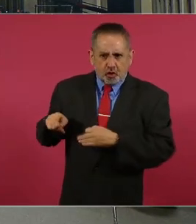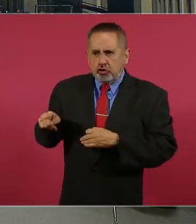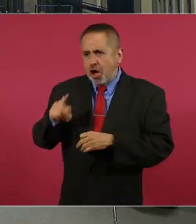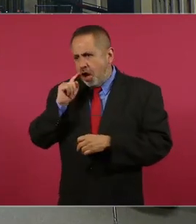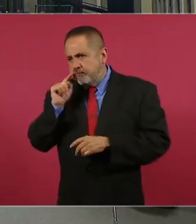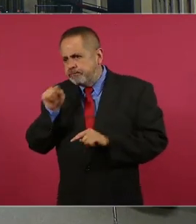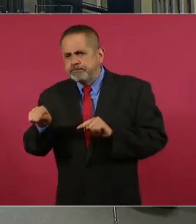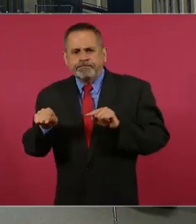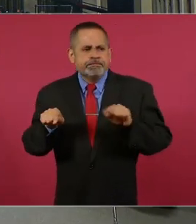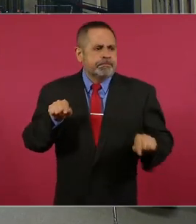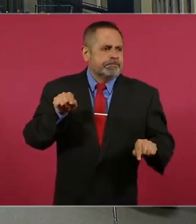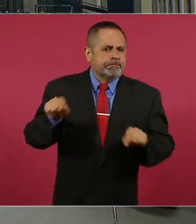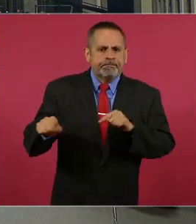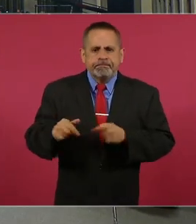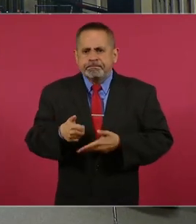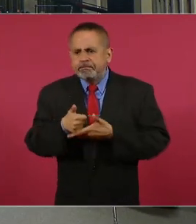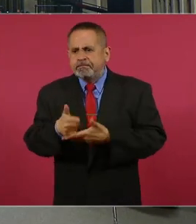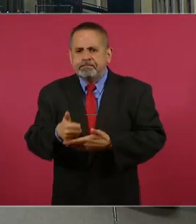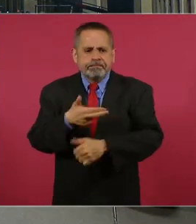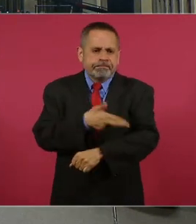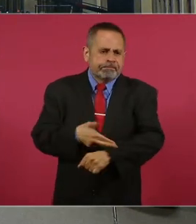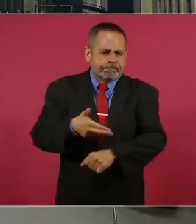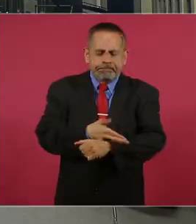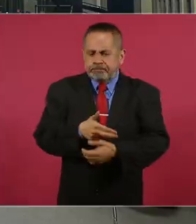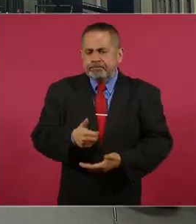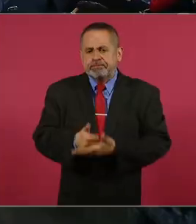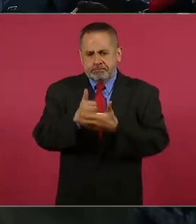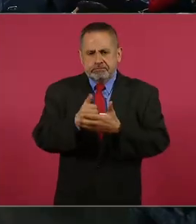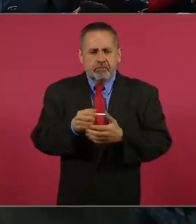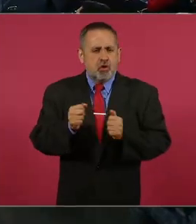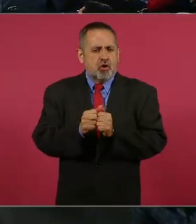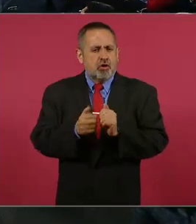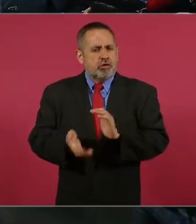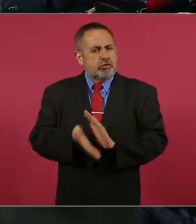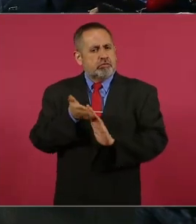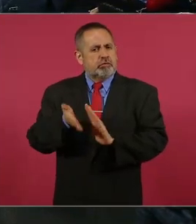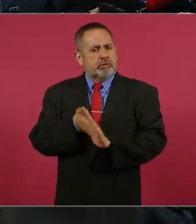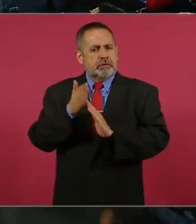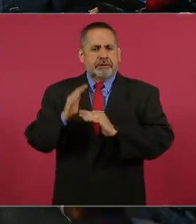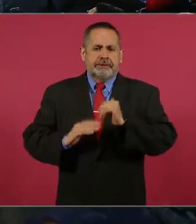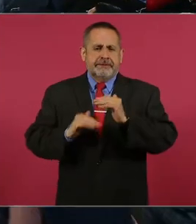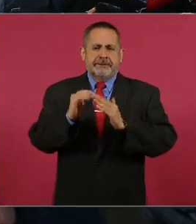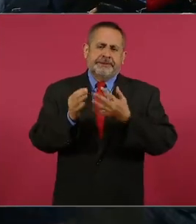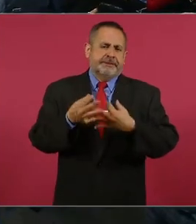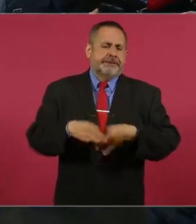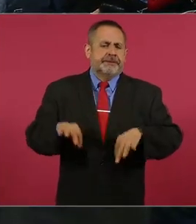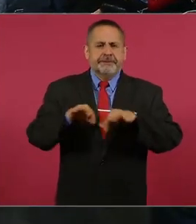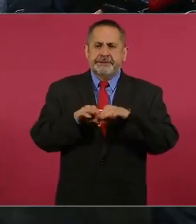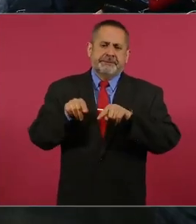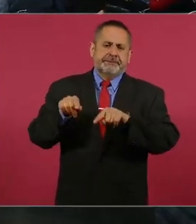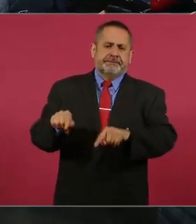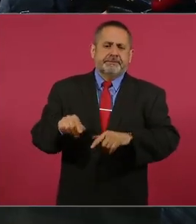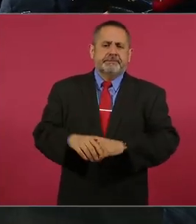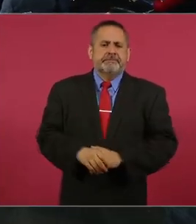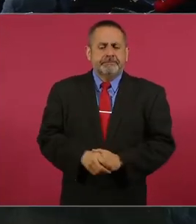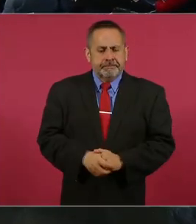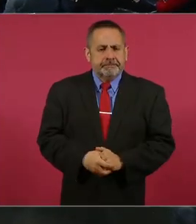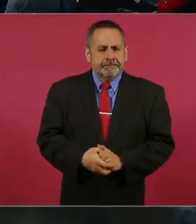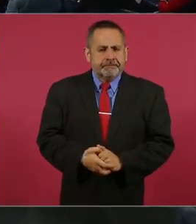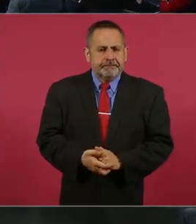ha estado ayudando en la construcción de estas obras tan importantes.